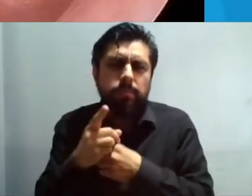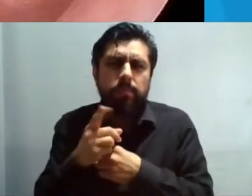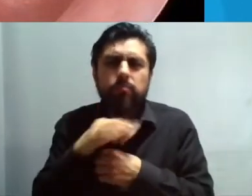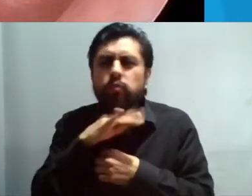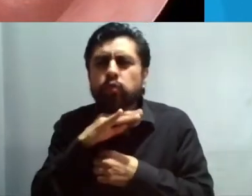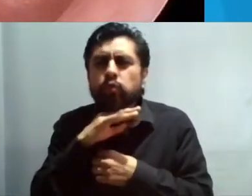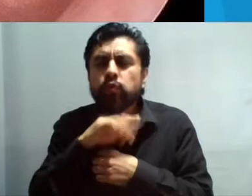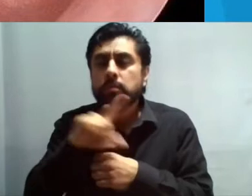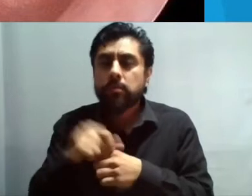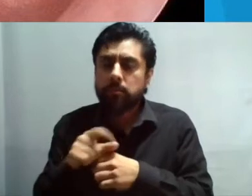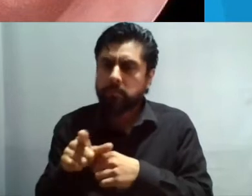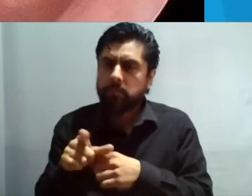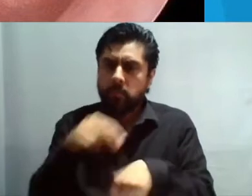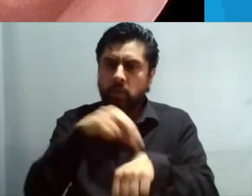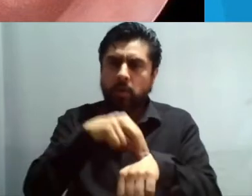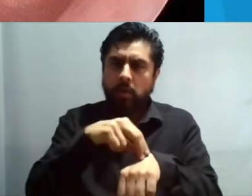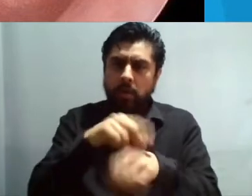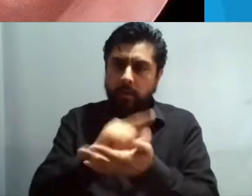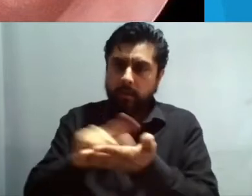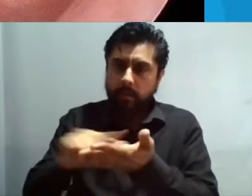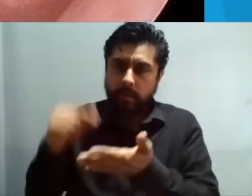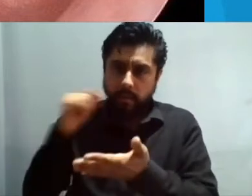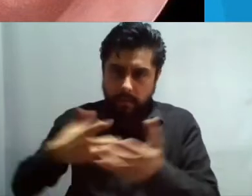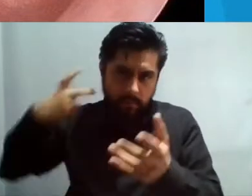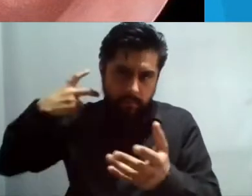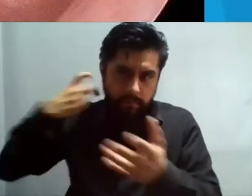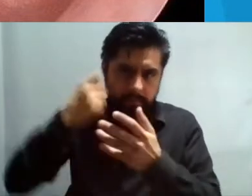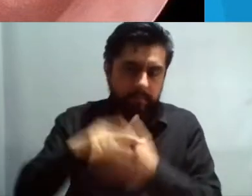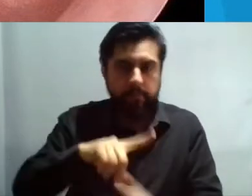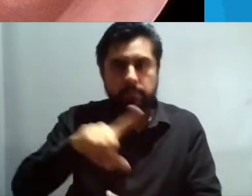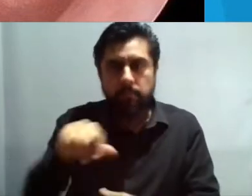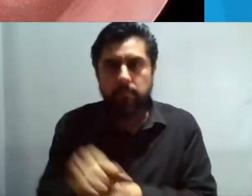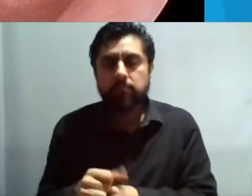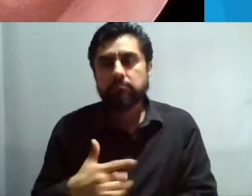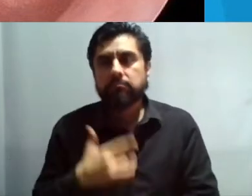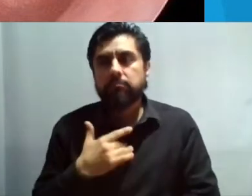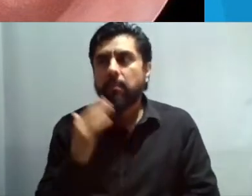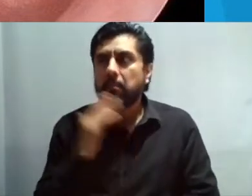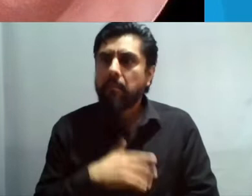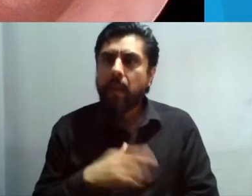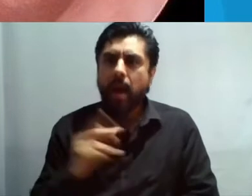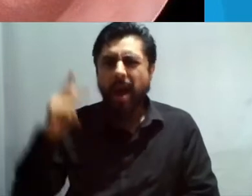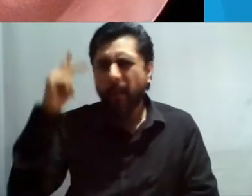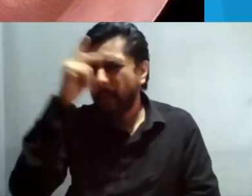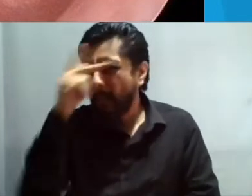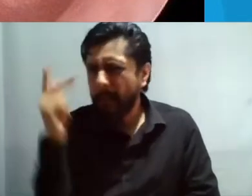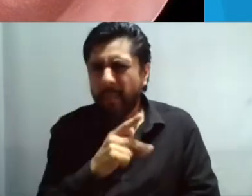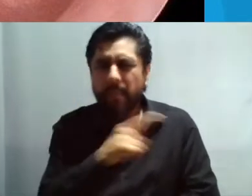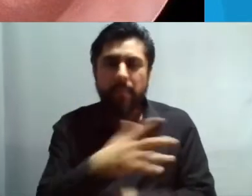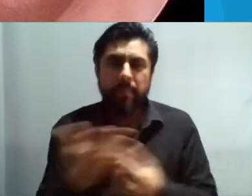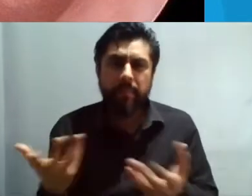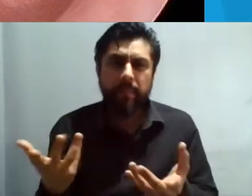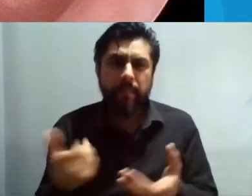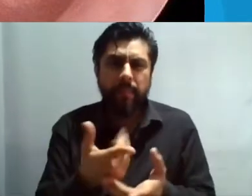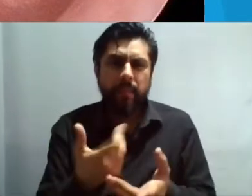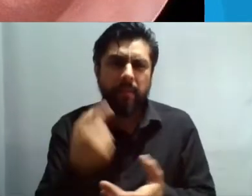ahí con dolor y con menor audición de la que ya tenía. Lo reviso y veo una imagen muy parecida a la que tenemos a la